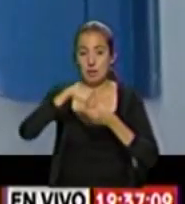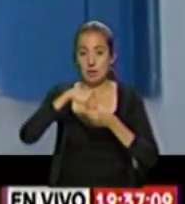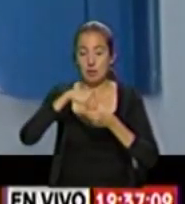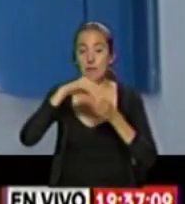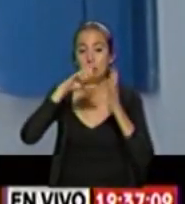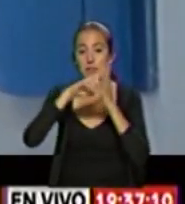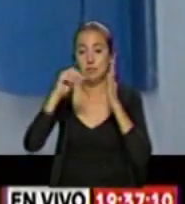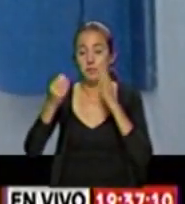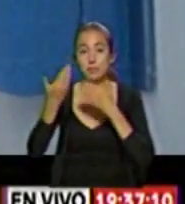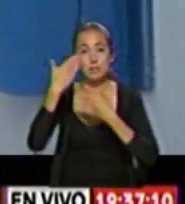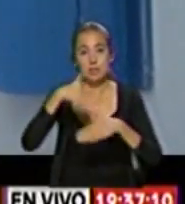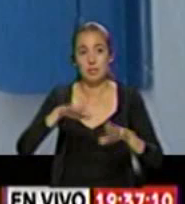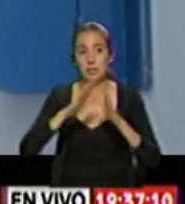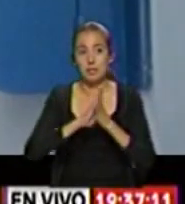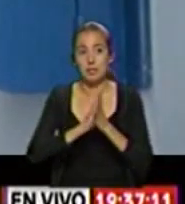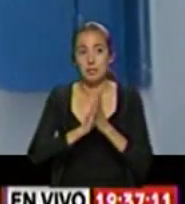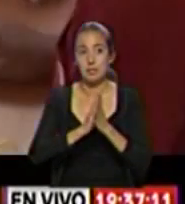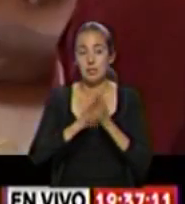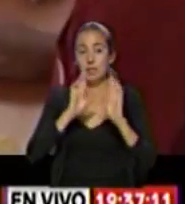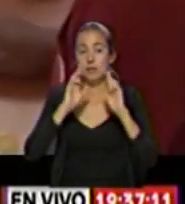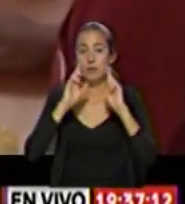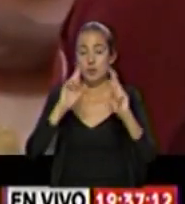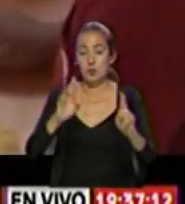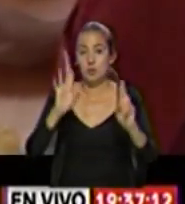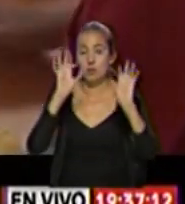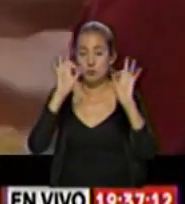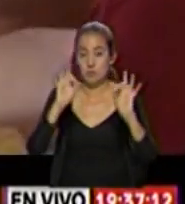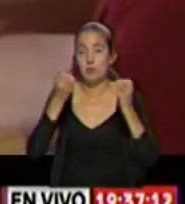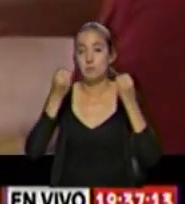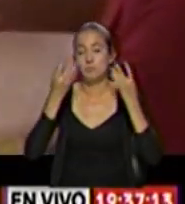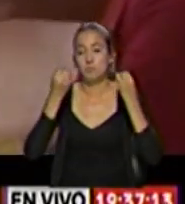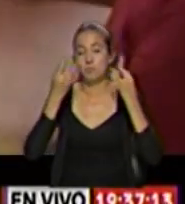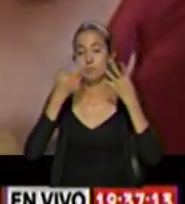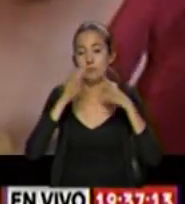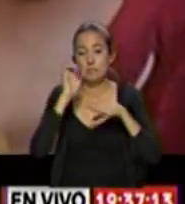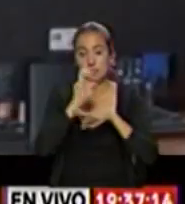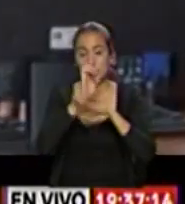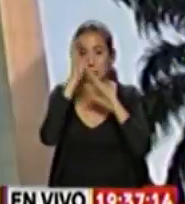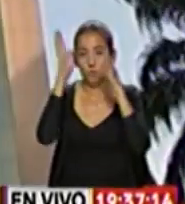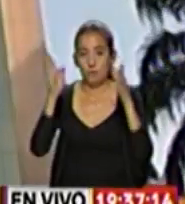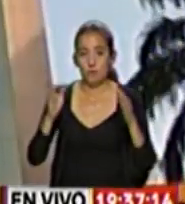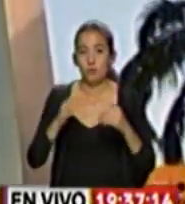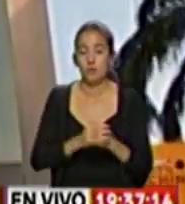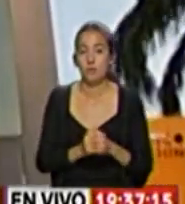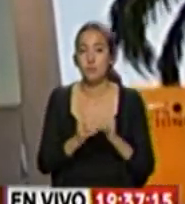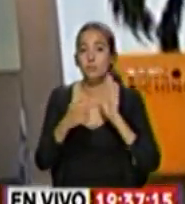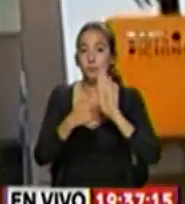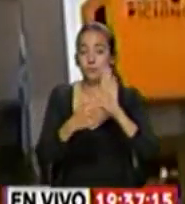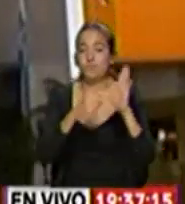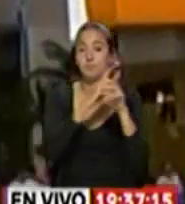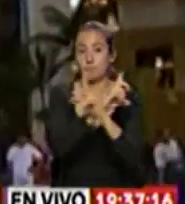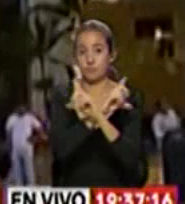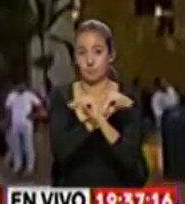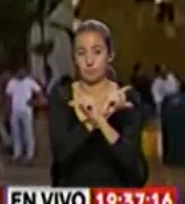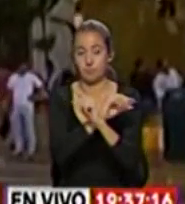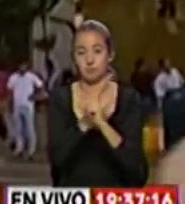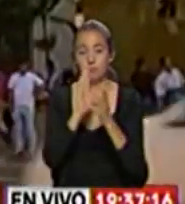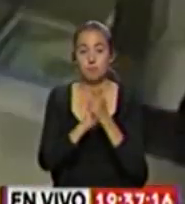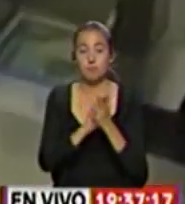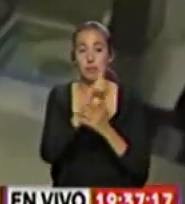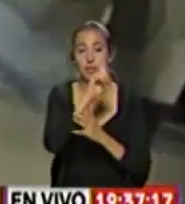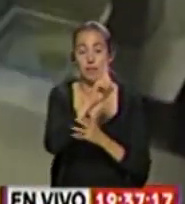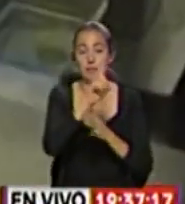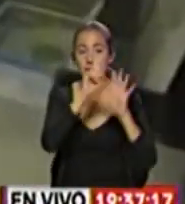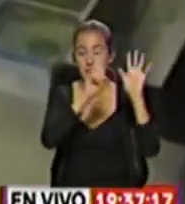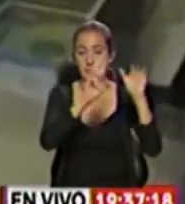Productivo finalizó con éxitos, beneficiando a miles de ecuatorianos. Según indicó a través de su cuenta en Twitter, la meta de 602